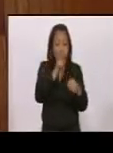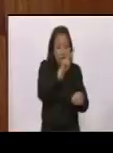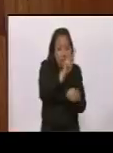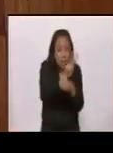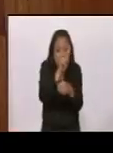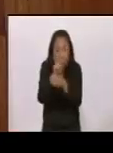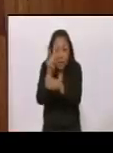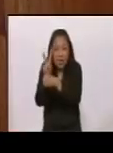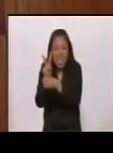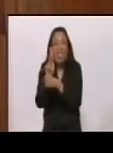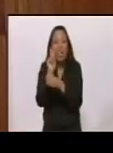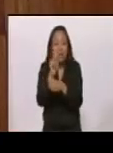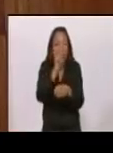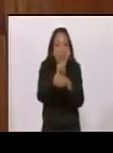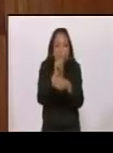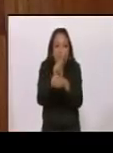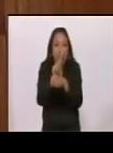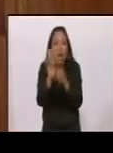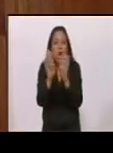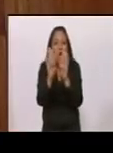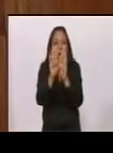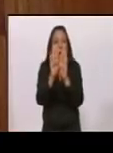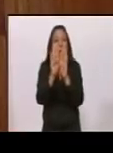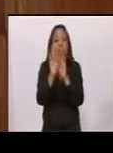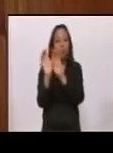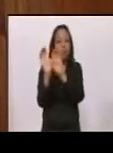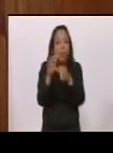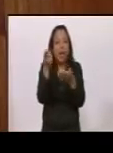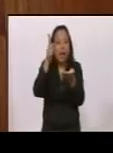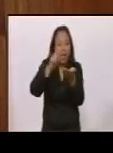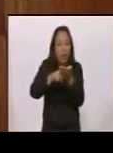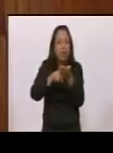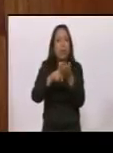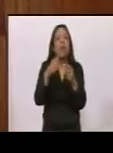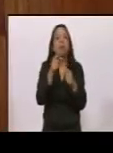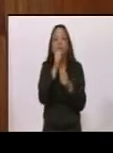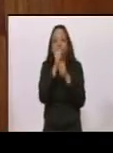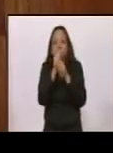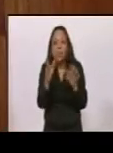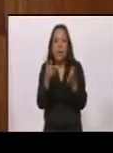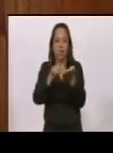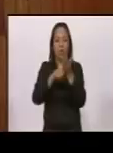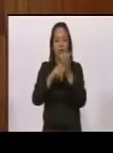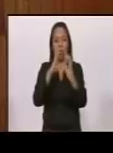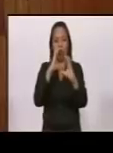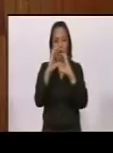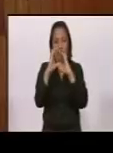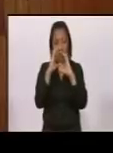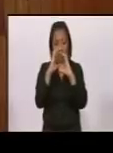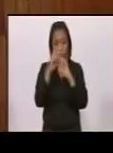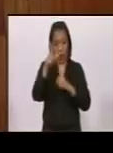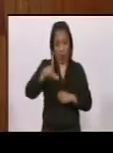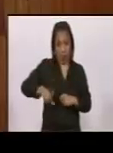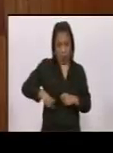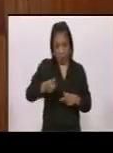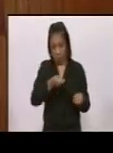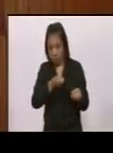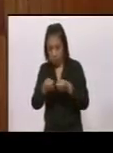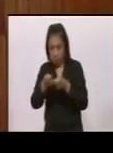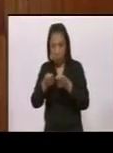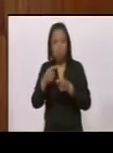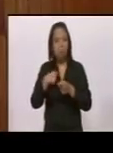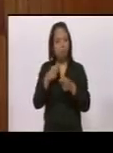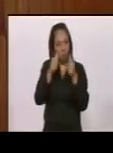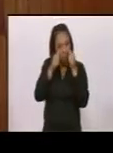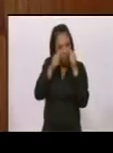la contratación de publicidad gubernamental en medios de comunicación. Estaré